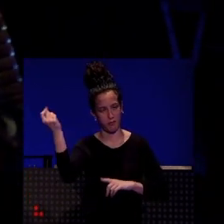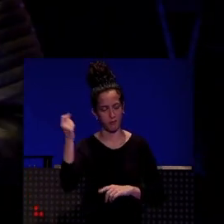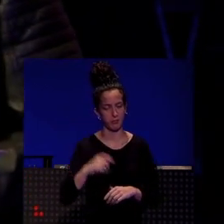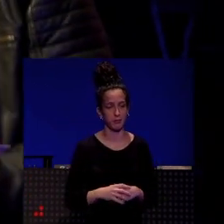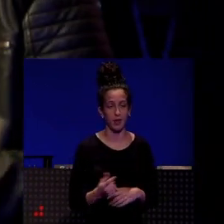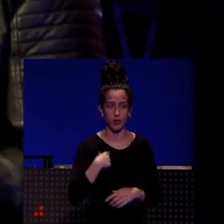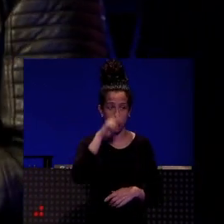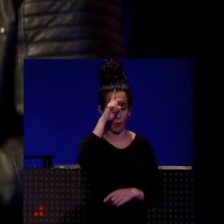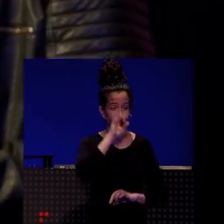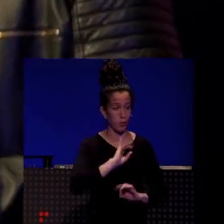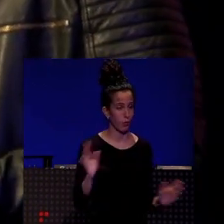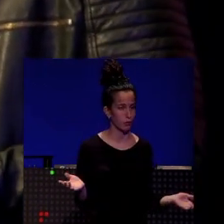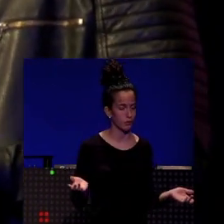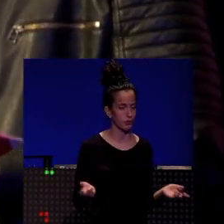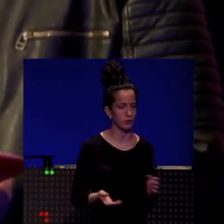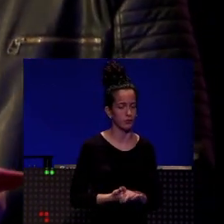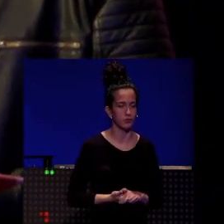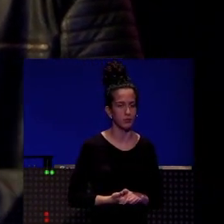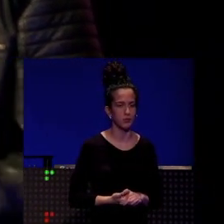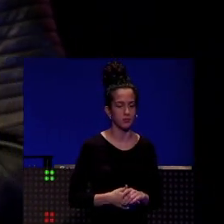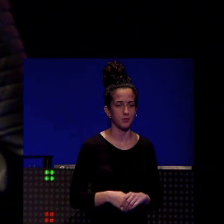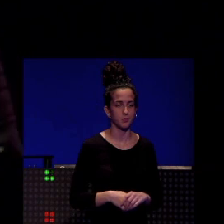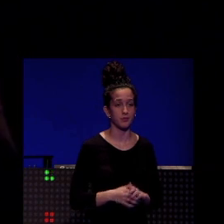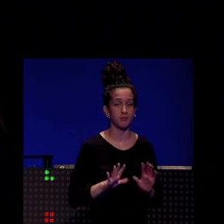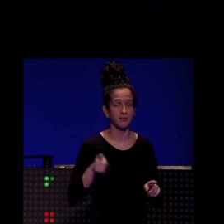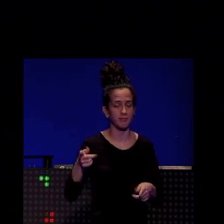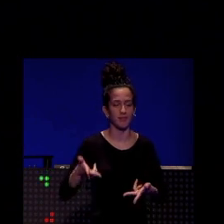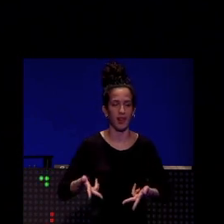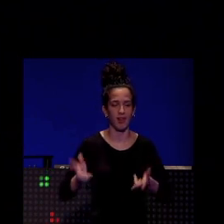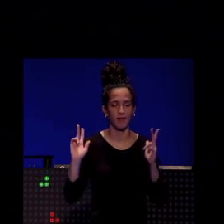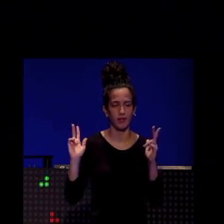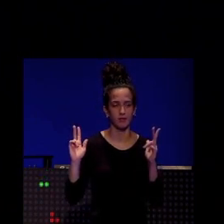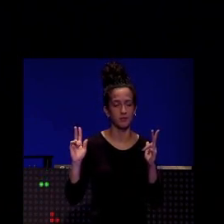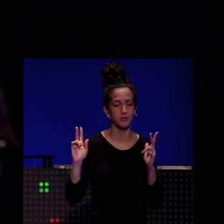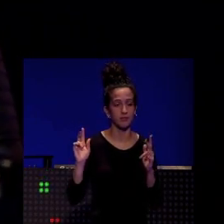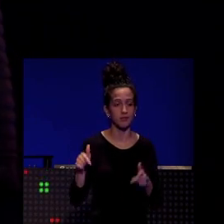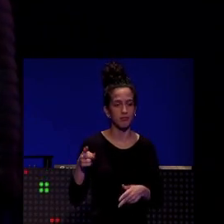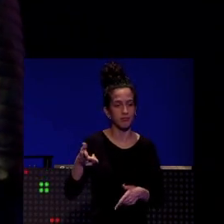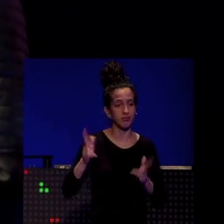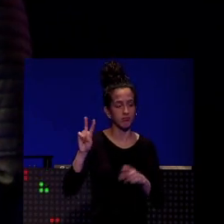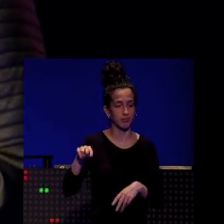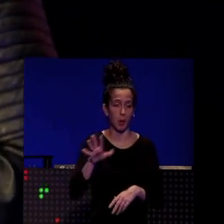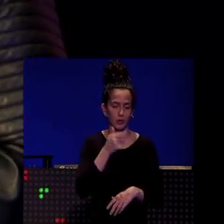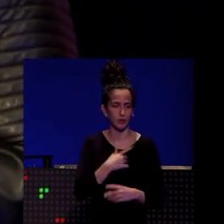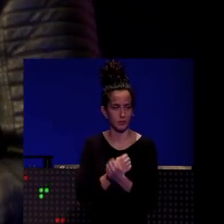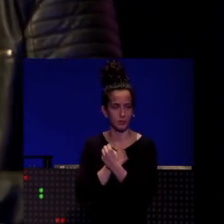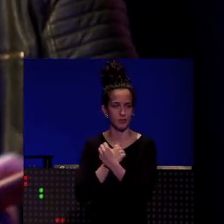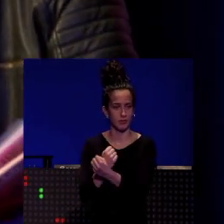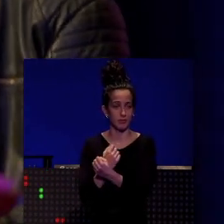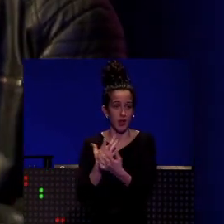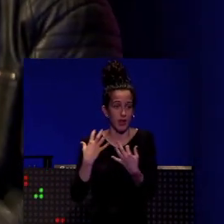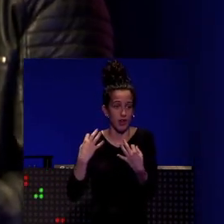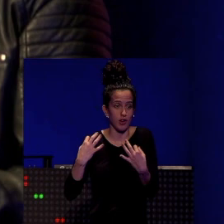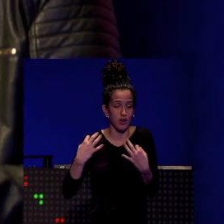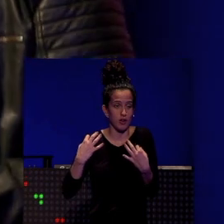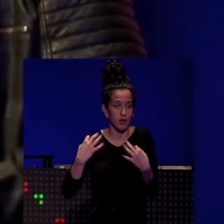yo me preocupo pero ella es libre y por eso la quiero y es normal que